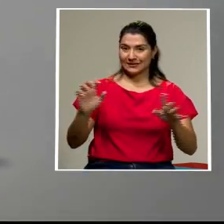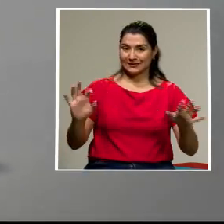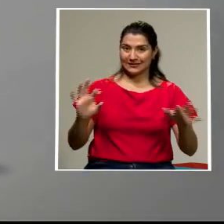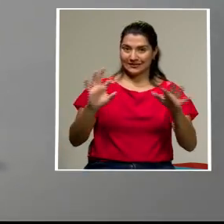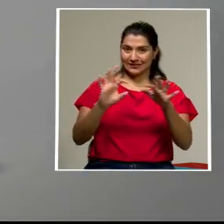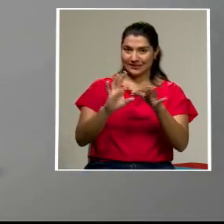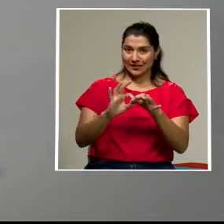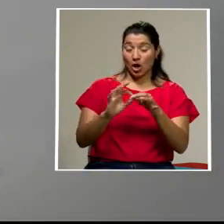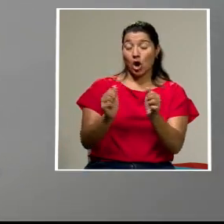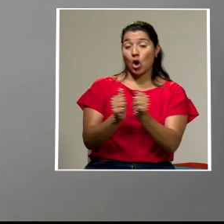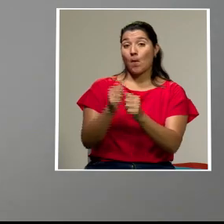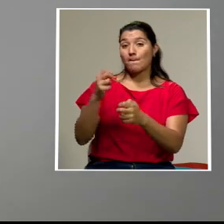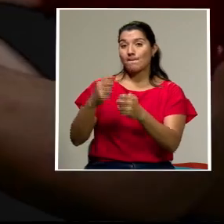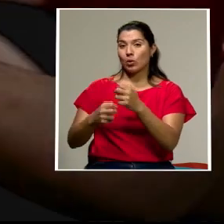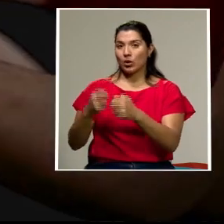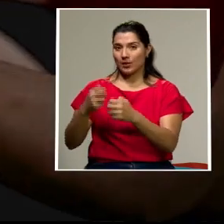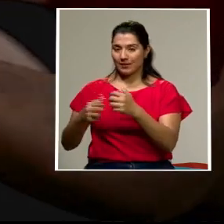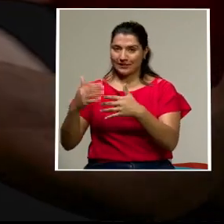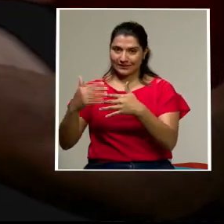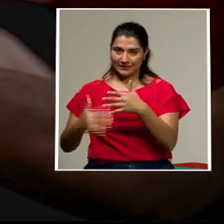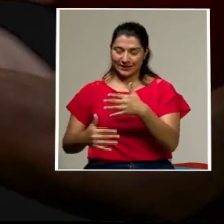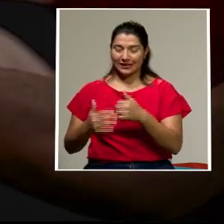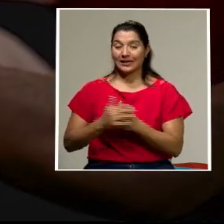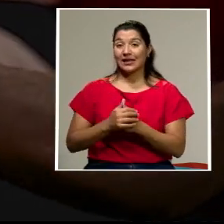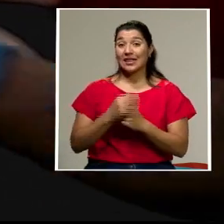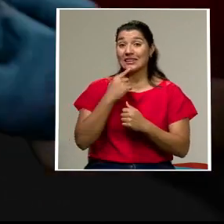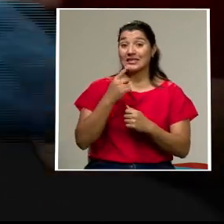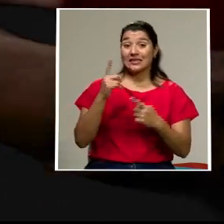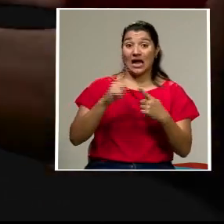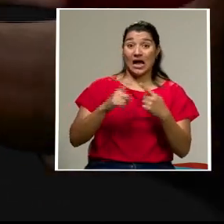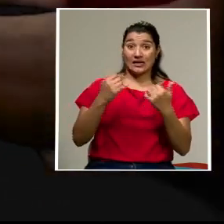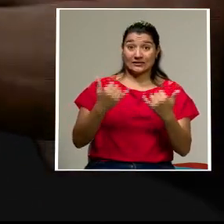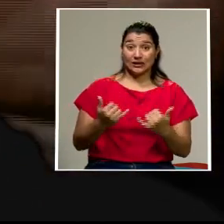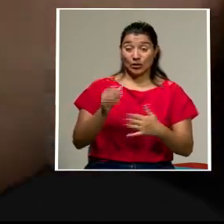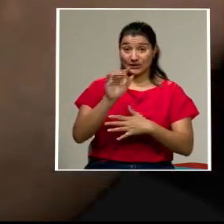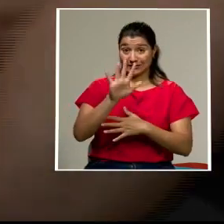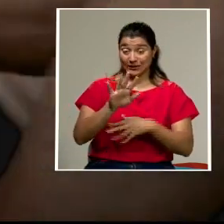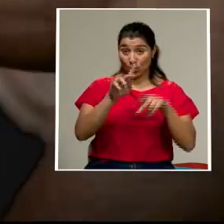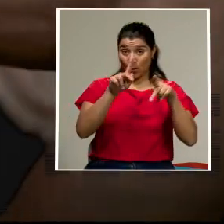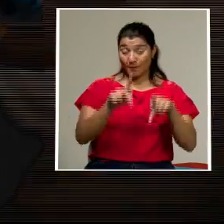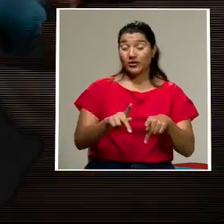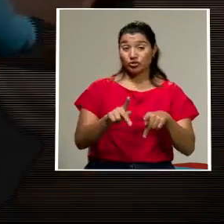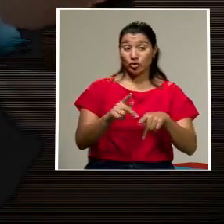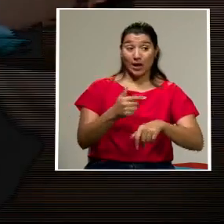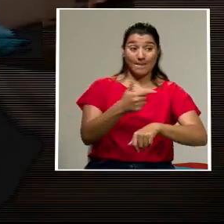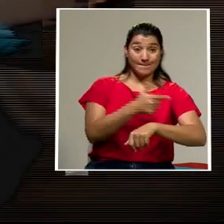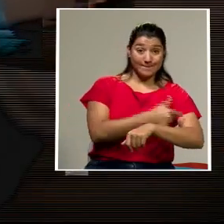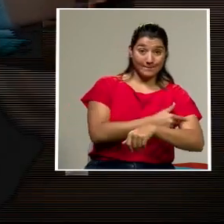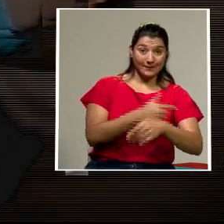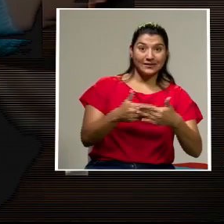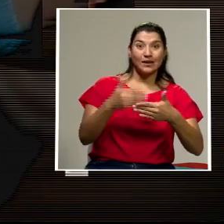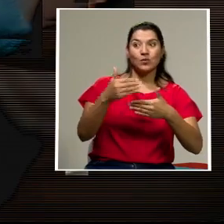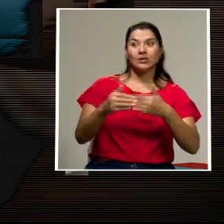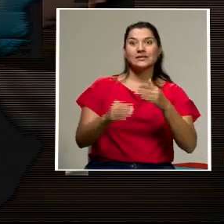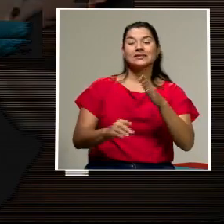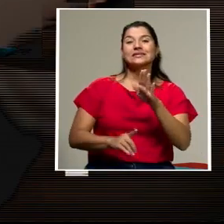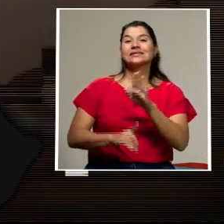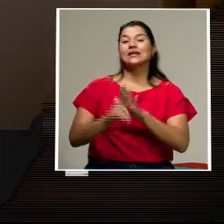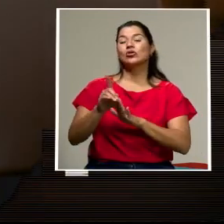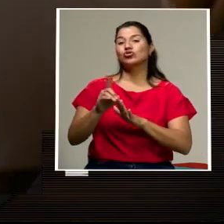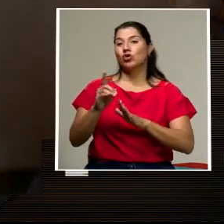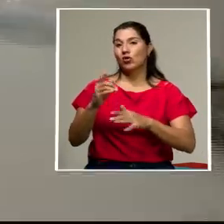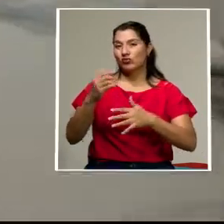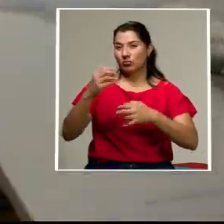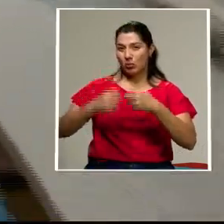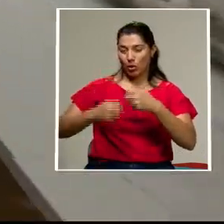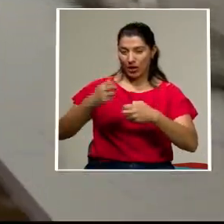problema de vasos sanguíneos. Explicó que hasta el momento hubo 5 casos del denominado síndrome de fuga capilar, caracterizado por